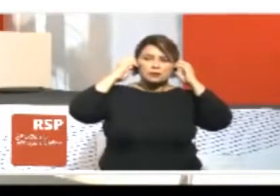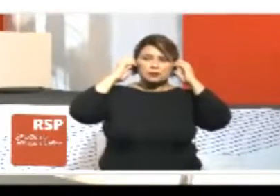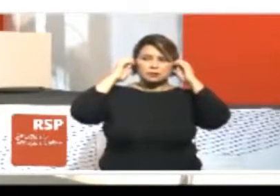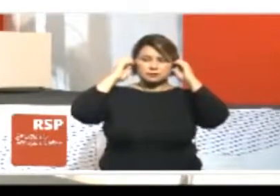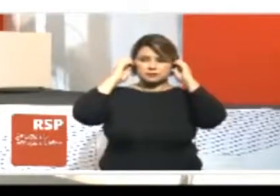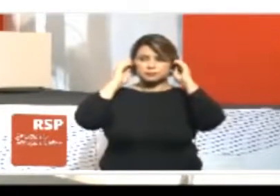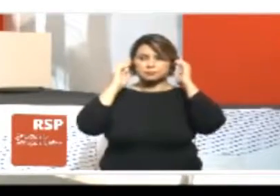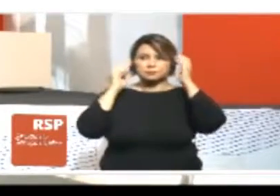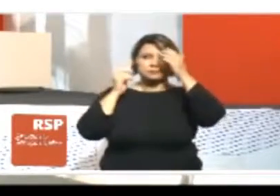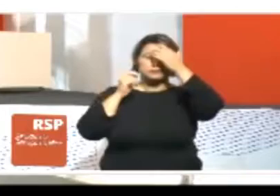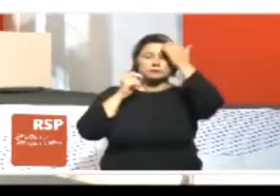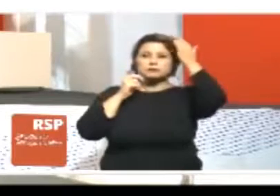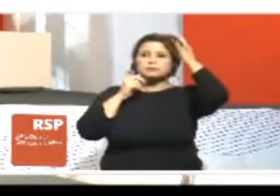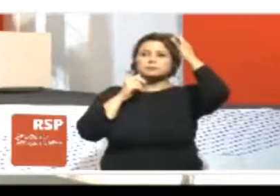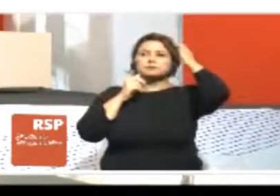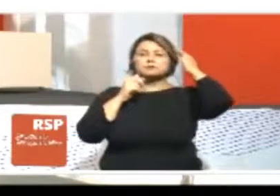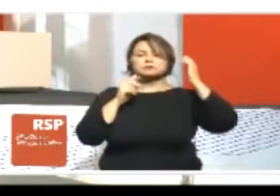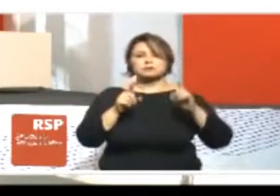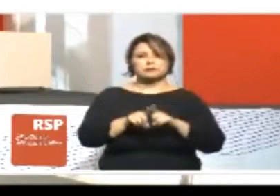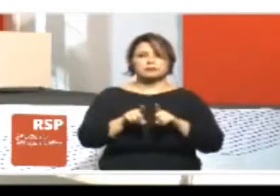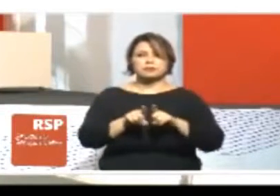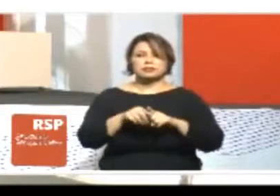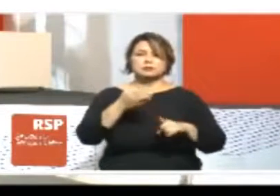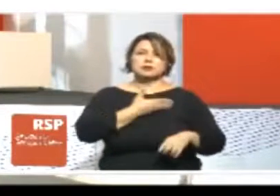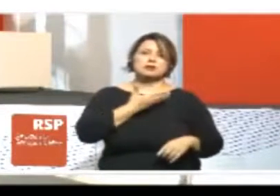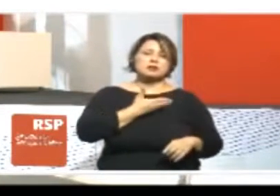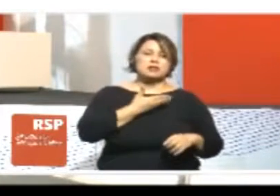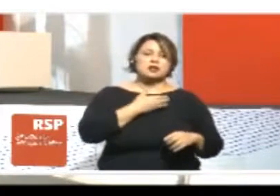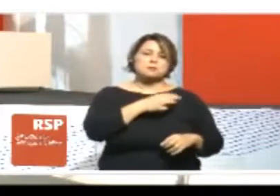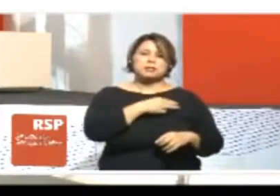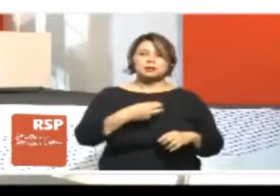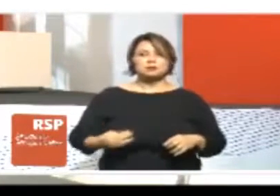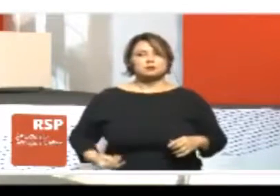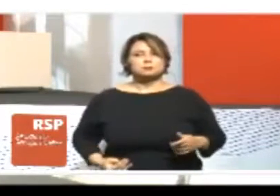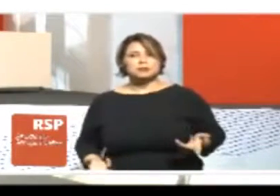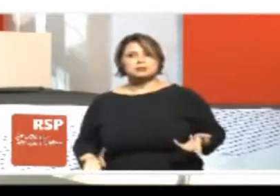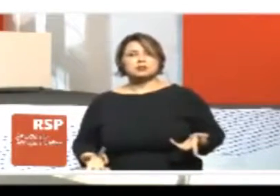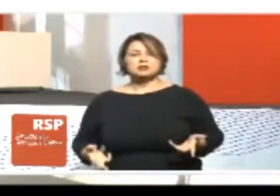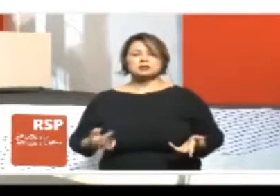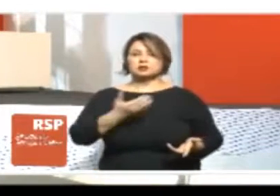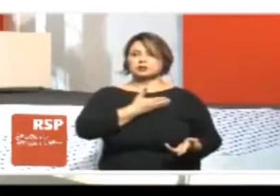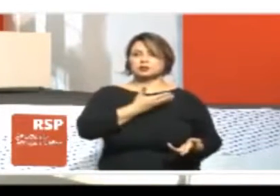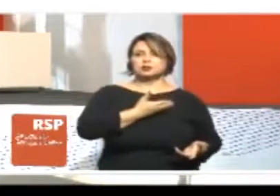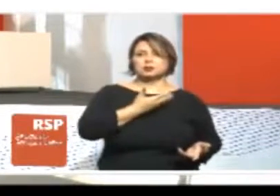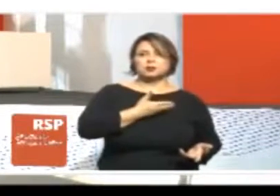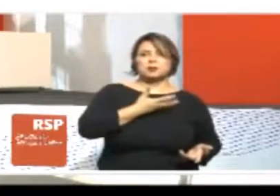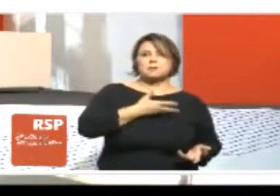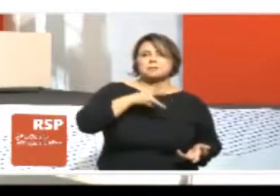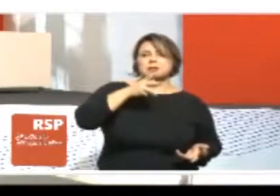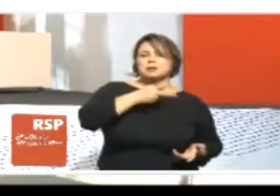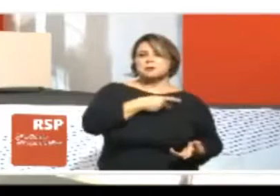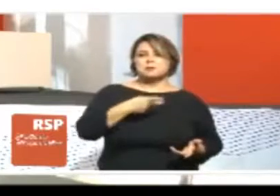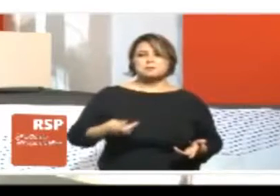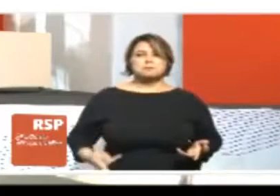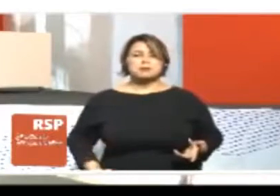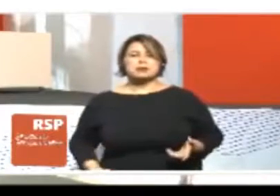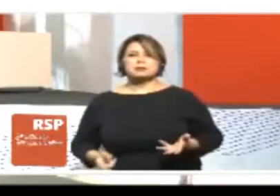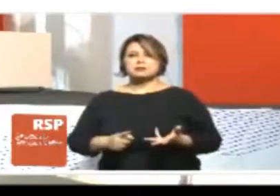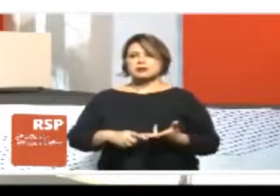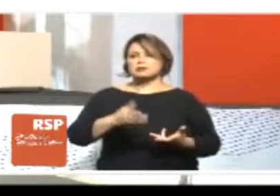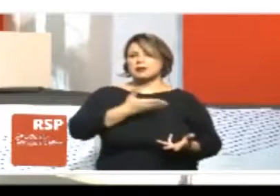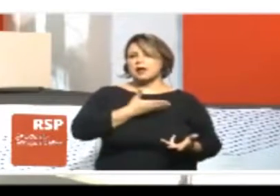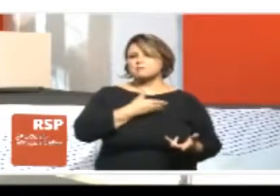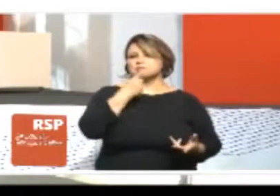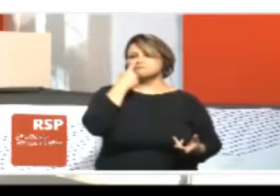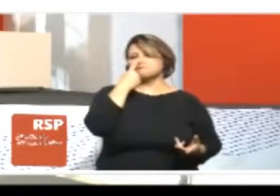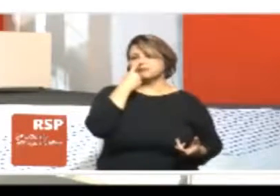ministro, el amigo del ministro, el amigo del presidente, el amigo de no sé qué, venga y ocupa ese